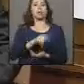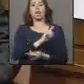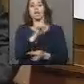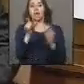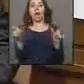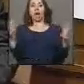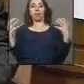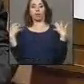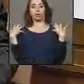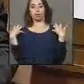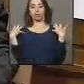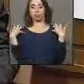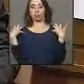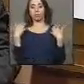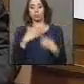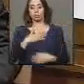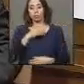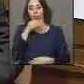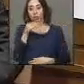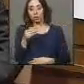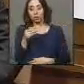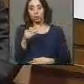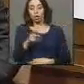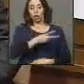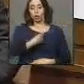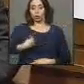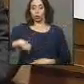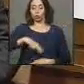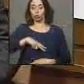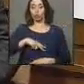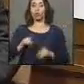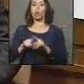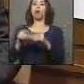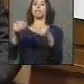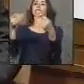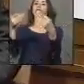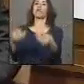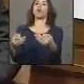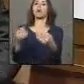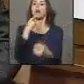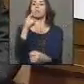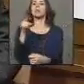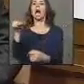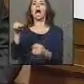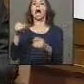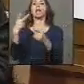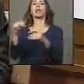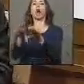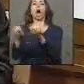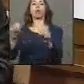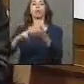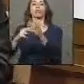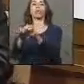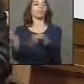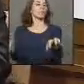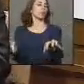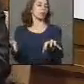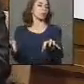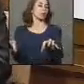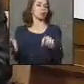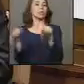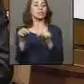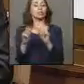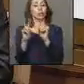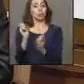nadie, con el respeto que me corresponde decirlo, que seamos nosotros los que formalicemos ese desacuerdo. Eso es, en